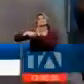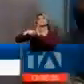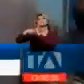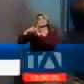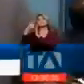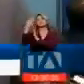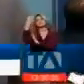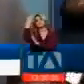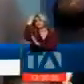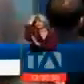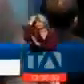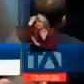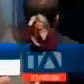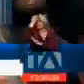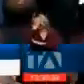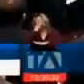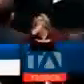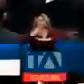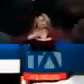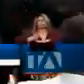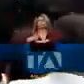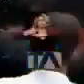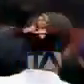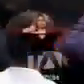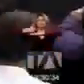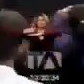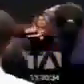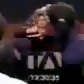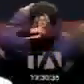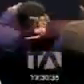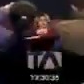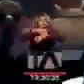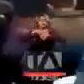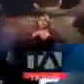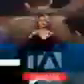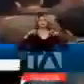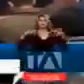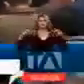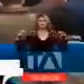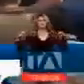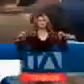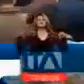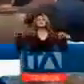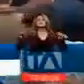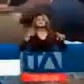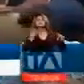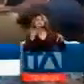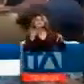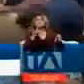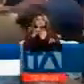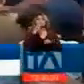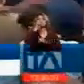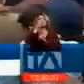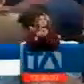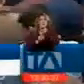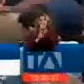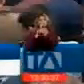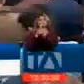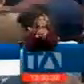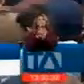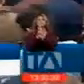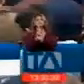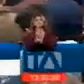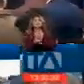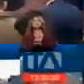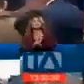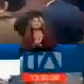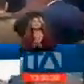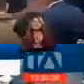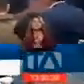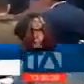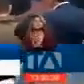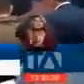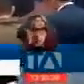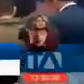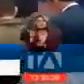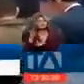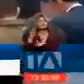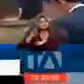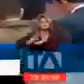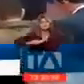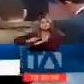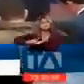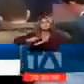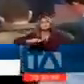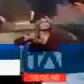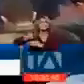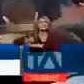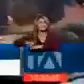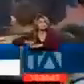Piensan tomar acciones en el campo de las instituciones educativas, en el campo de las fronteras. Es por ello que se encuentran todas esas